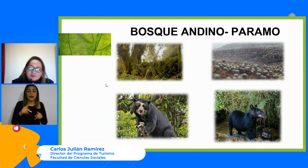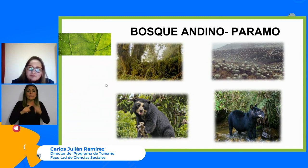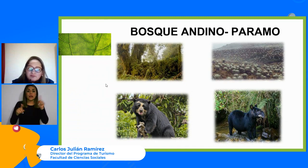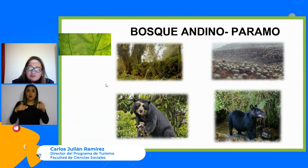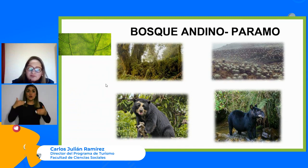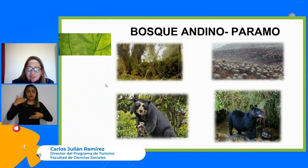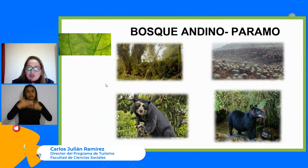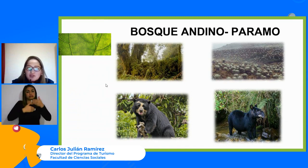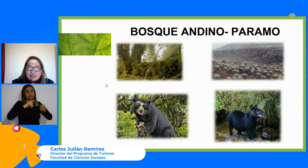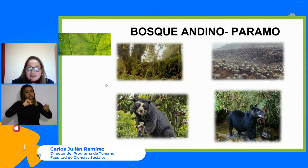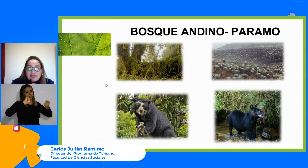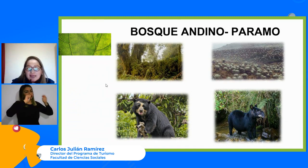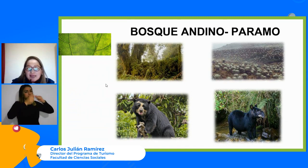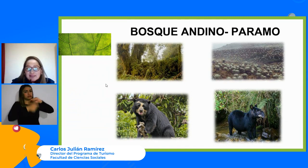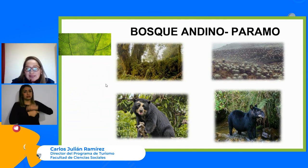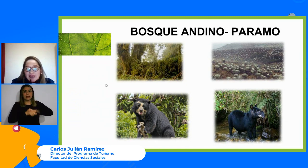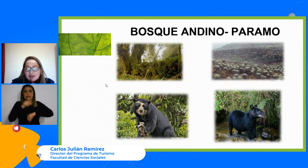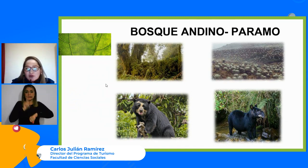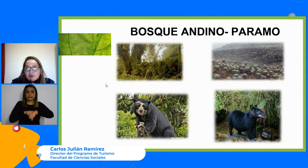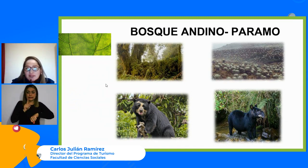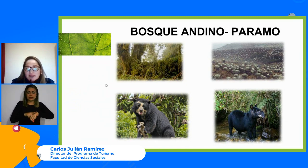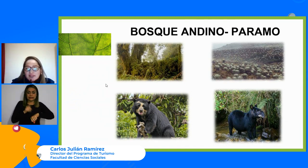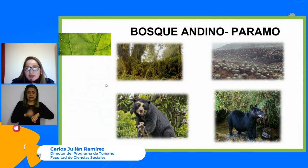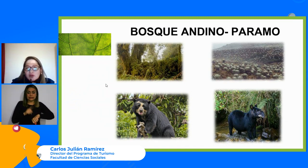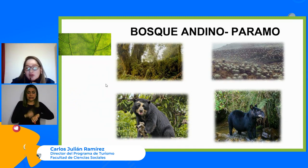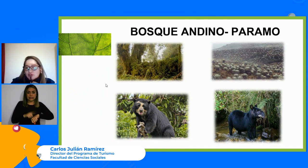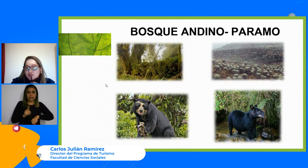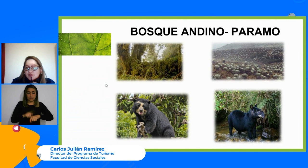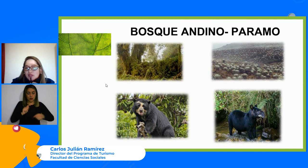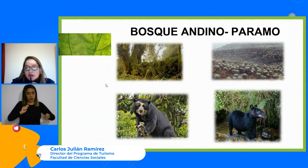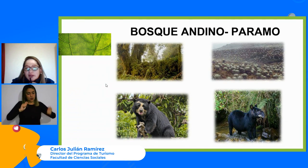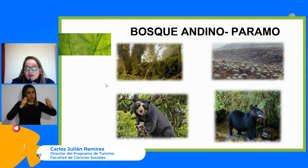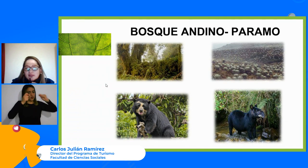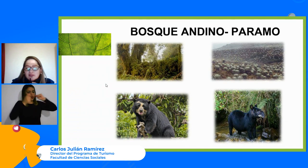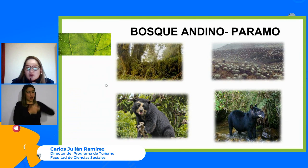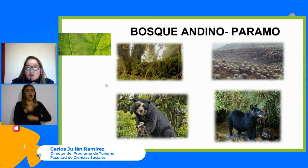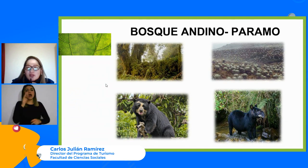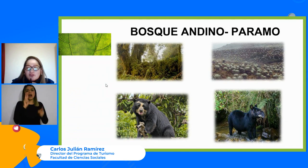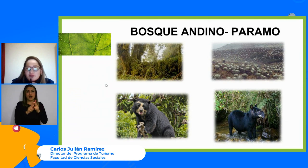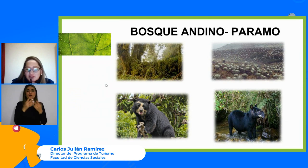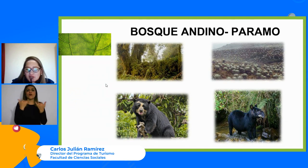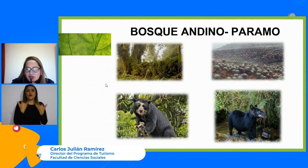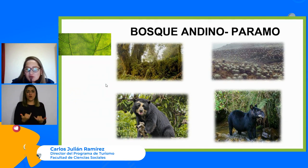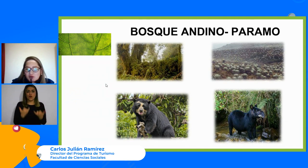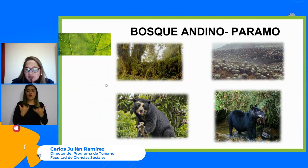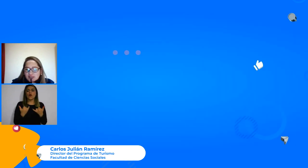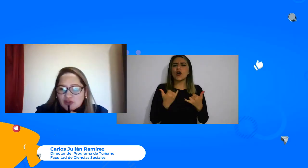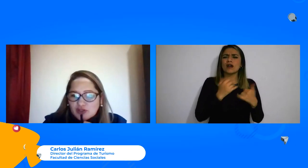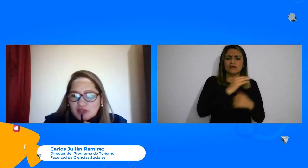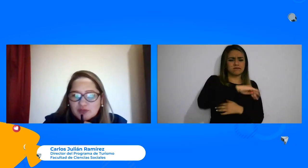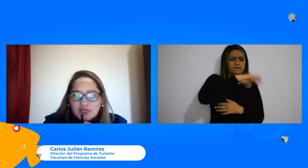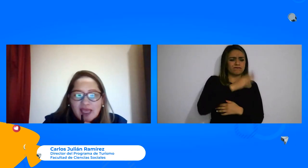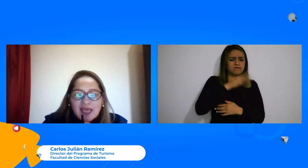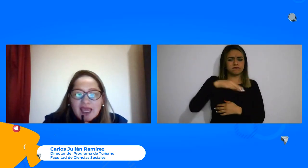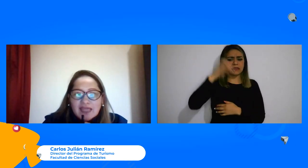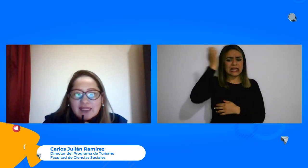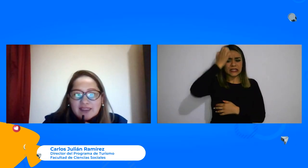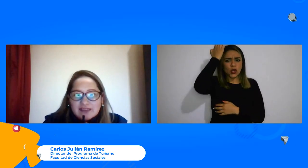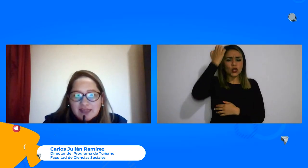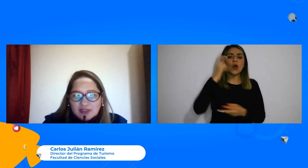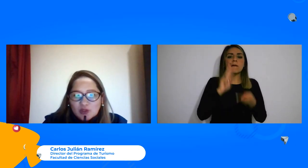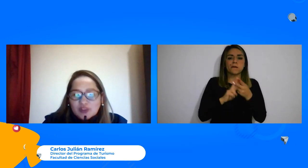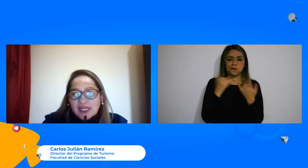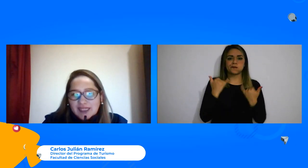tiempo, entonces se ha ido convirtiendo en lo que conocemos ahora, que son como las formaciones rocosas que conocemos en